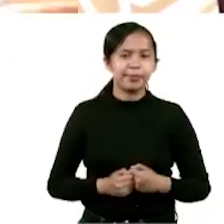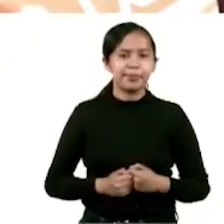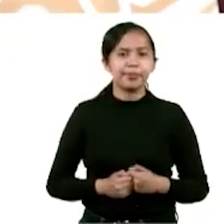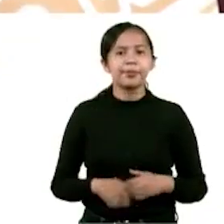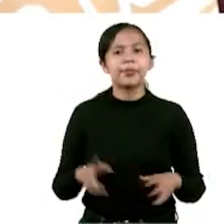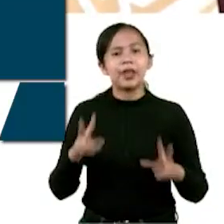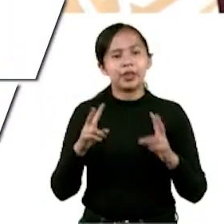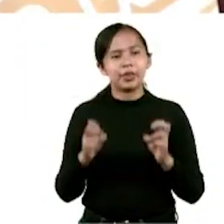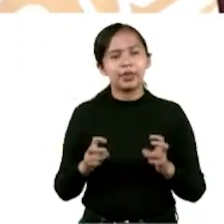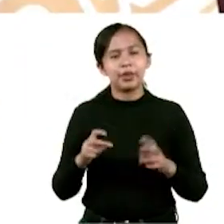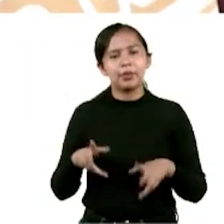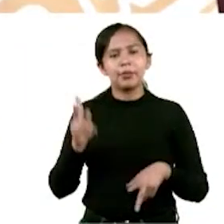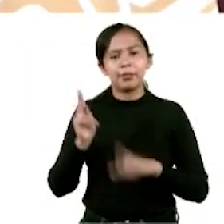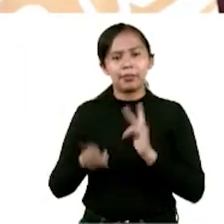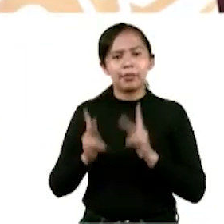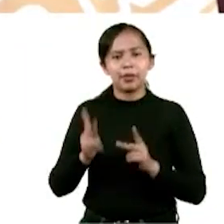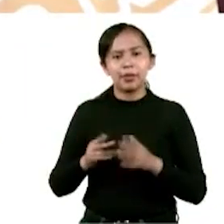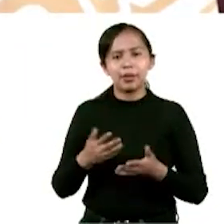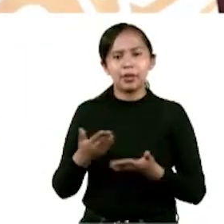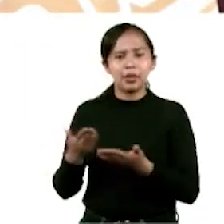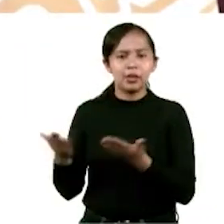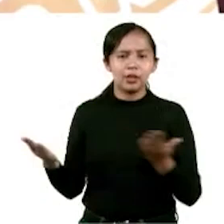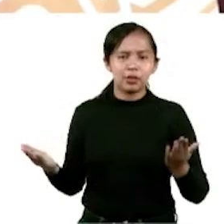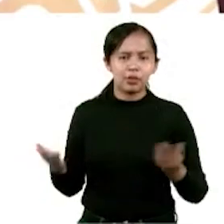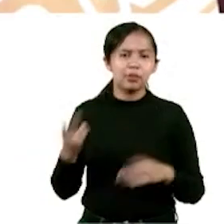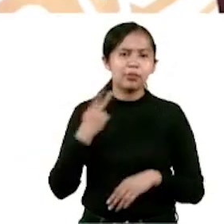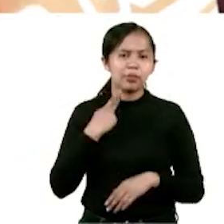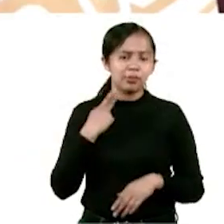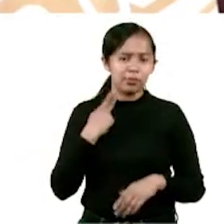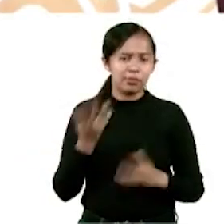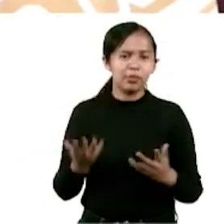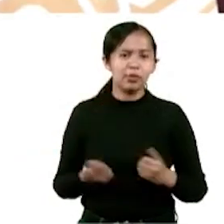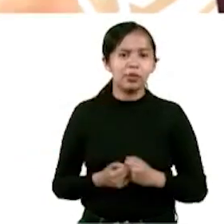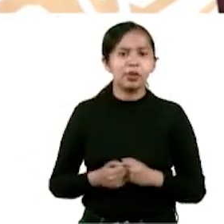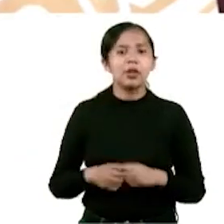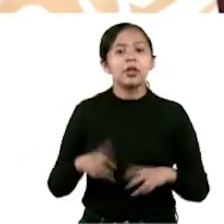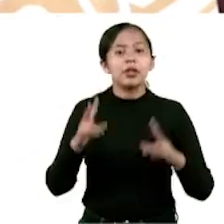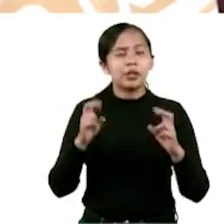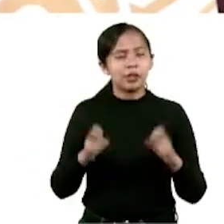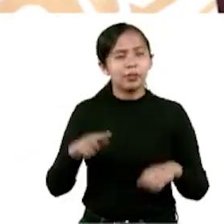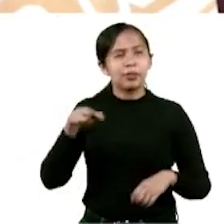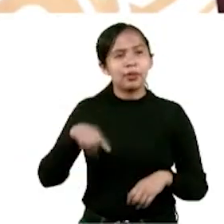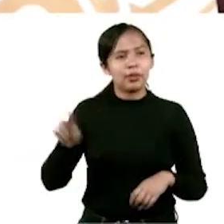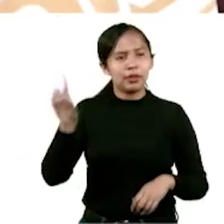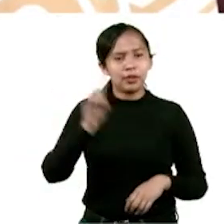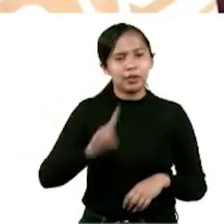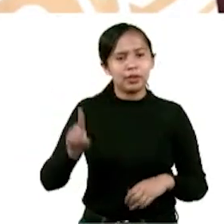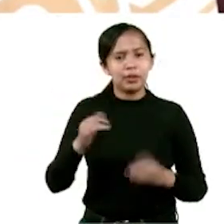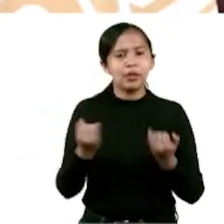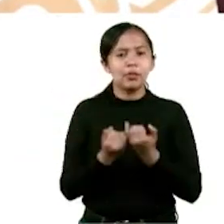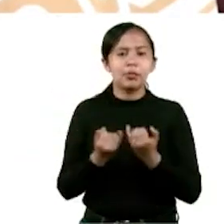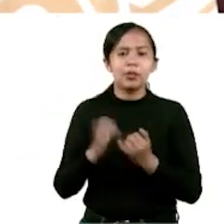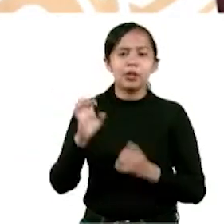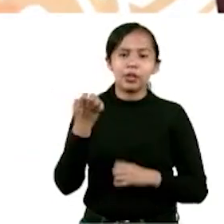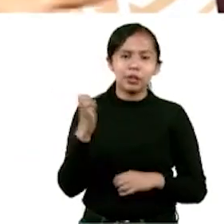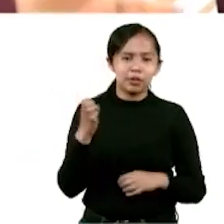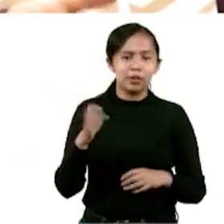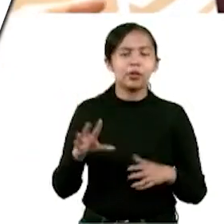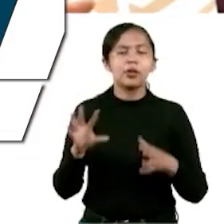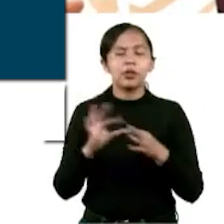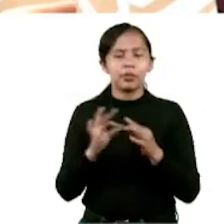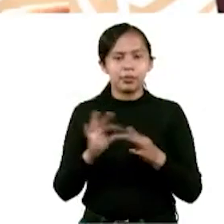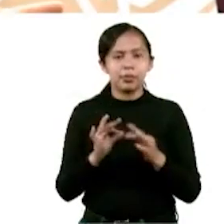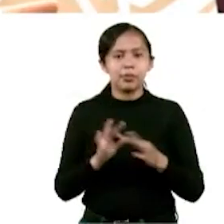Este tema se comentó con los dirigentes de los partidos políticos, se comentó en diciembre y se comentó en enero nuevamente.